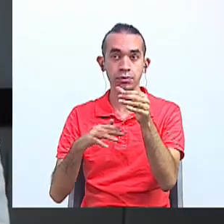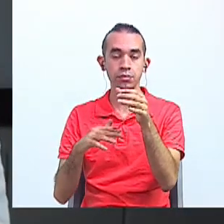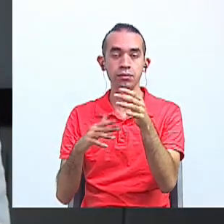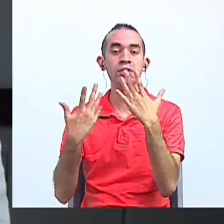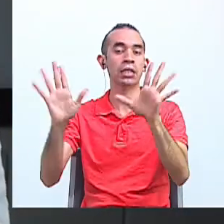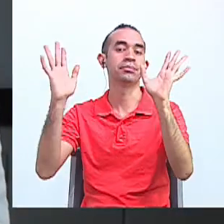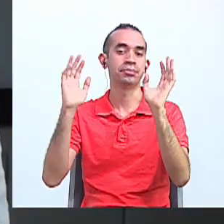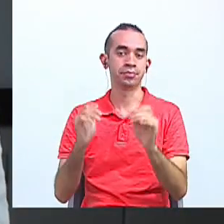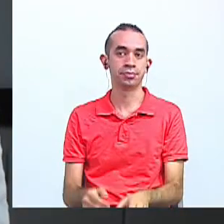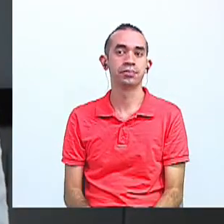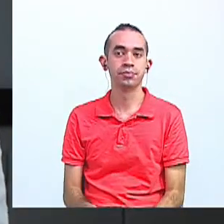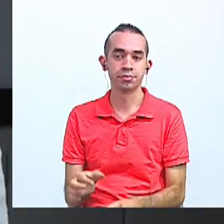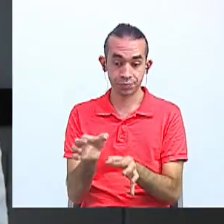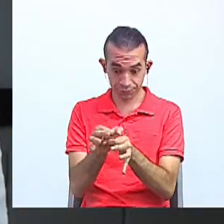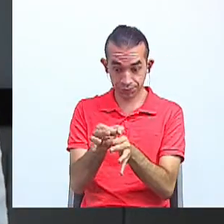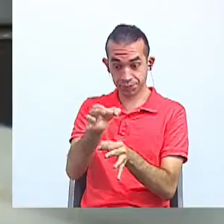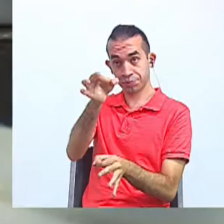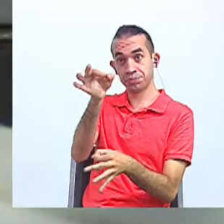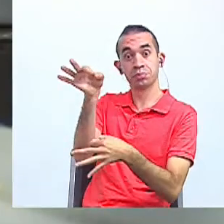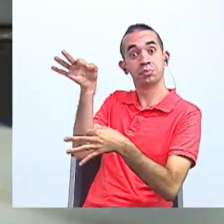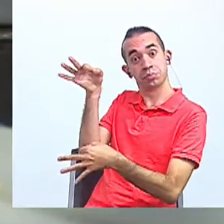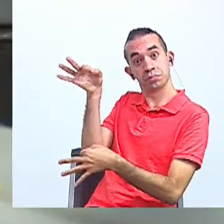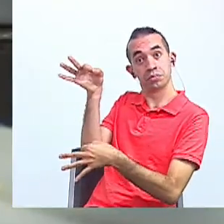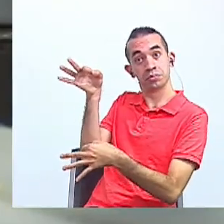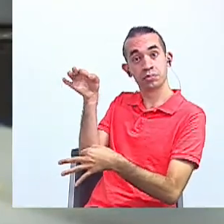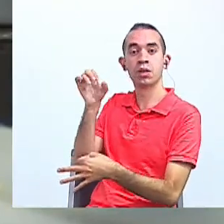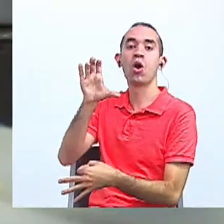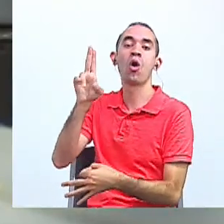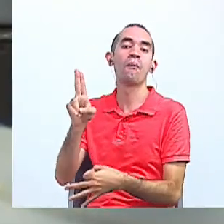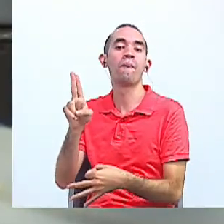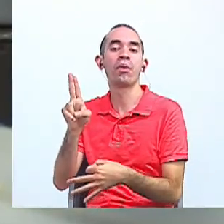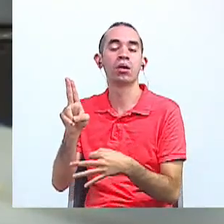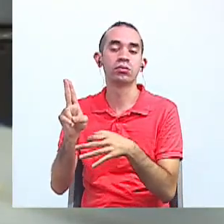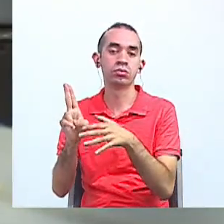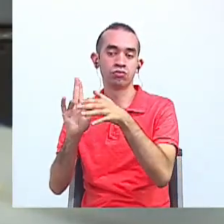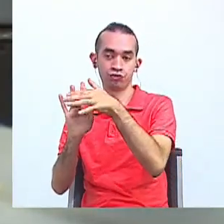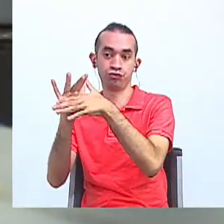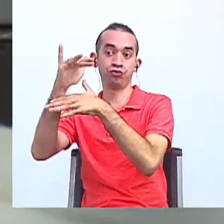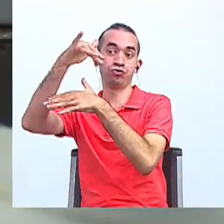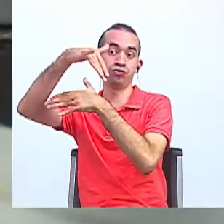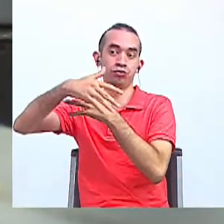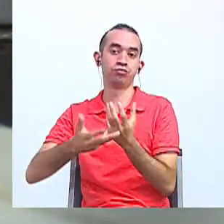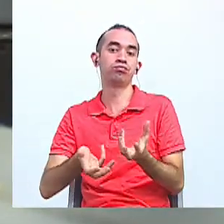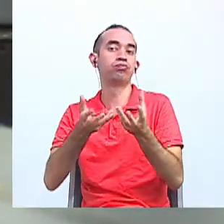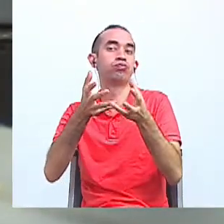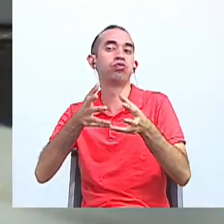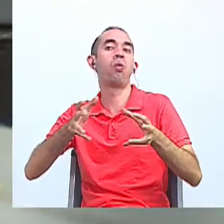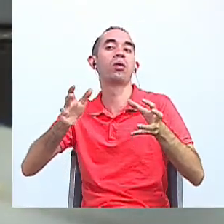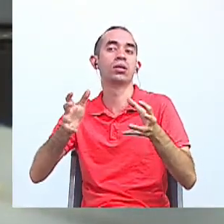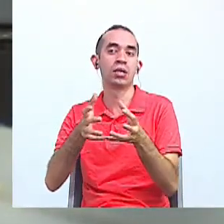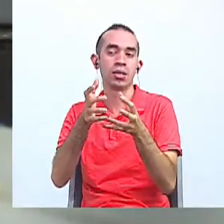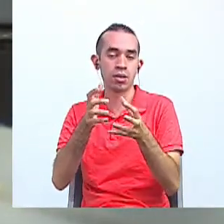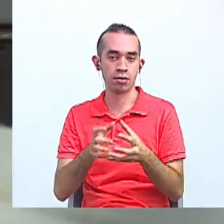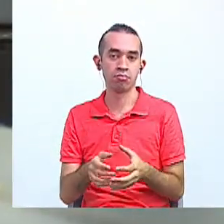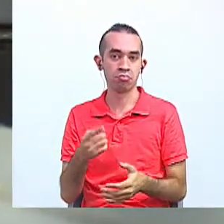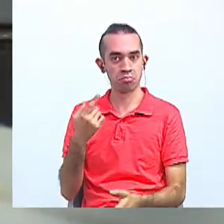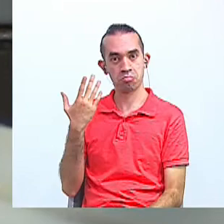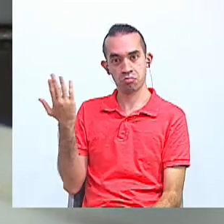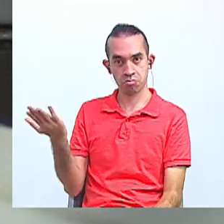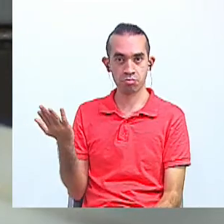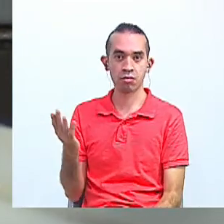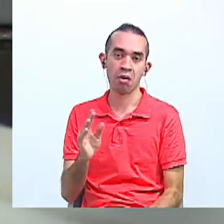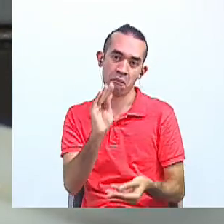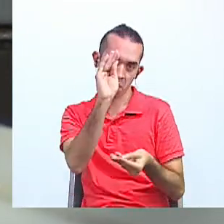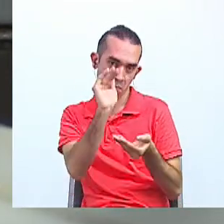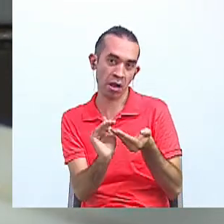Listo. Como pueden ver, el cobre registra un volumen desplazado mucho